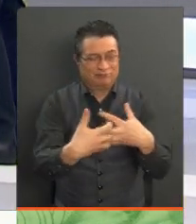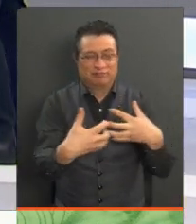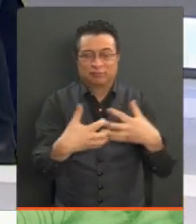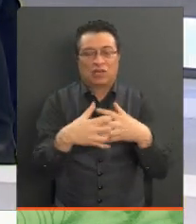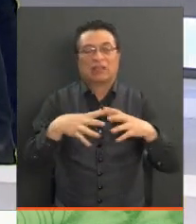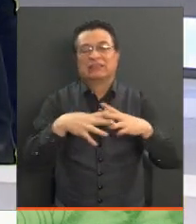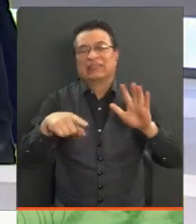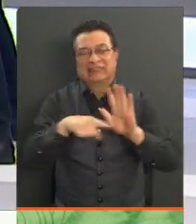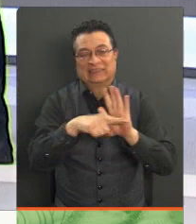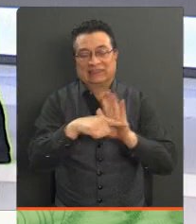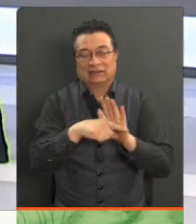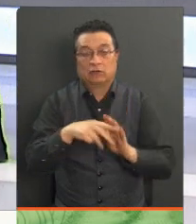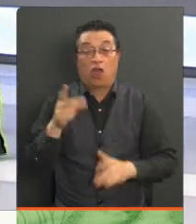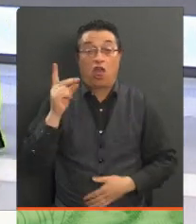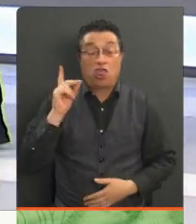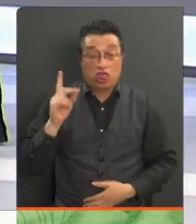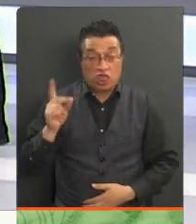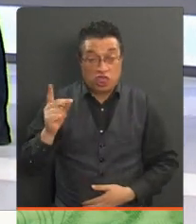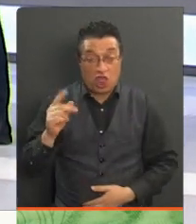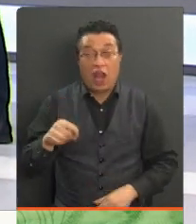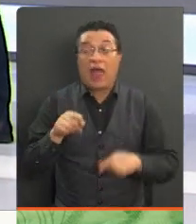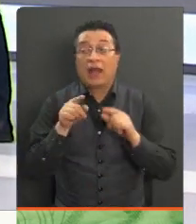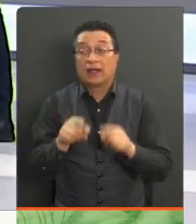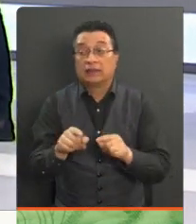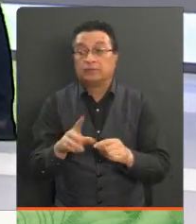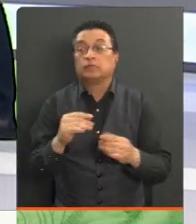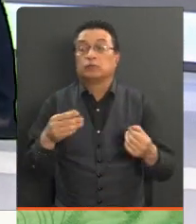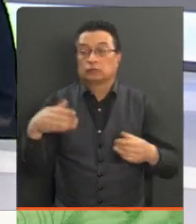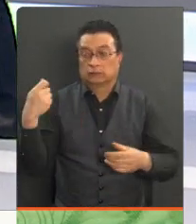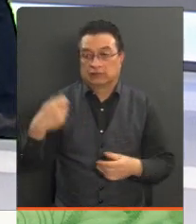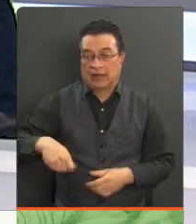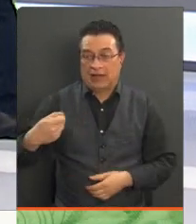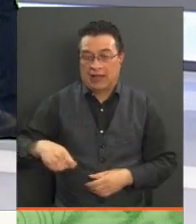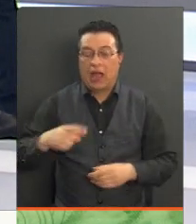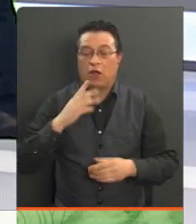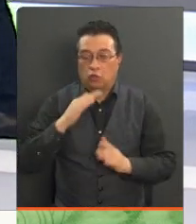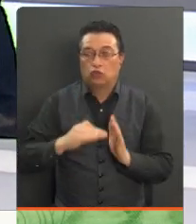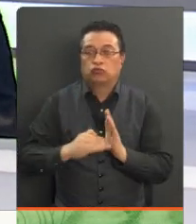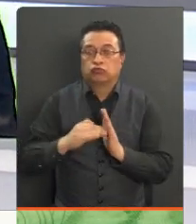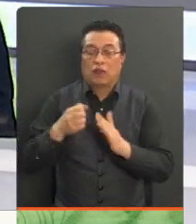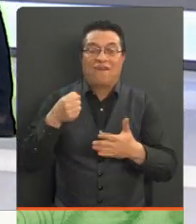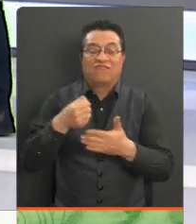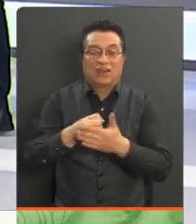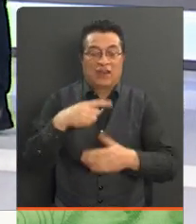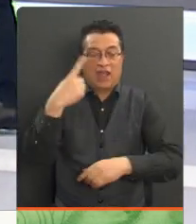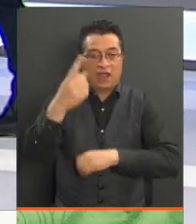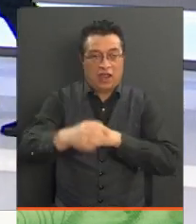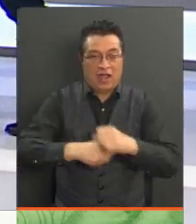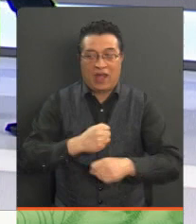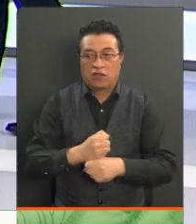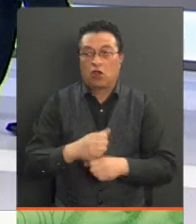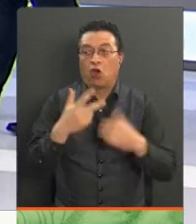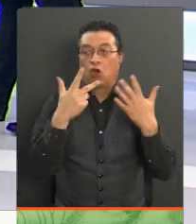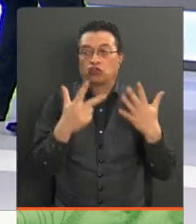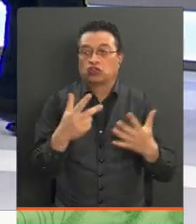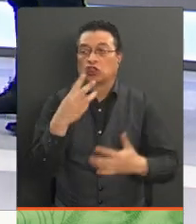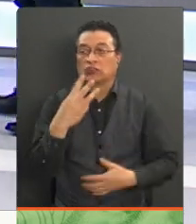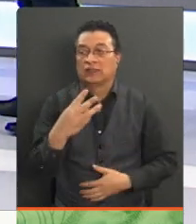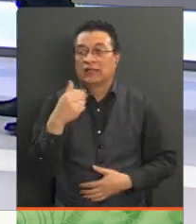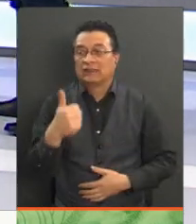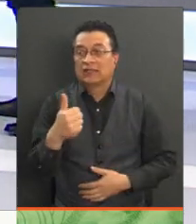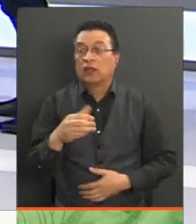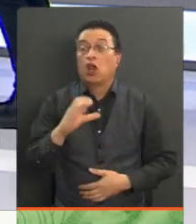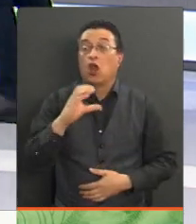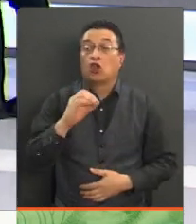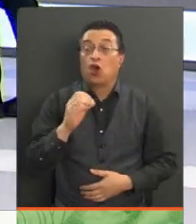negativa. El dólar que ocurre también se mantiene alto para el final del año próximo, 836, y el cobre